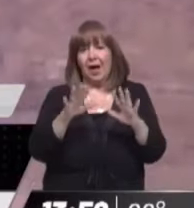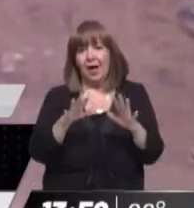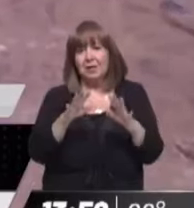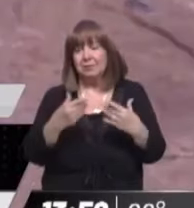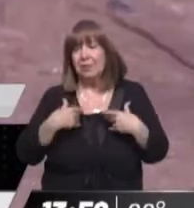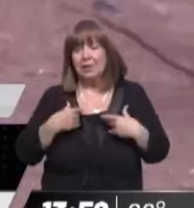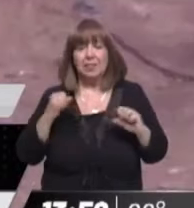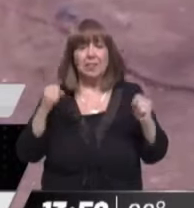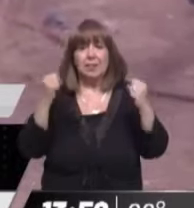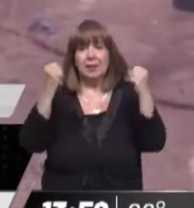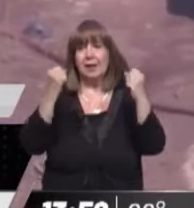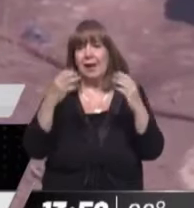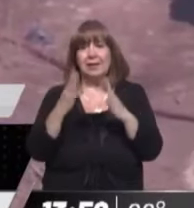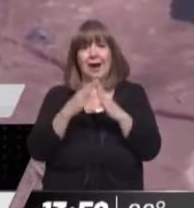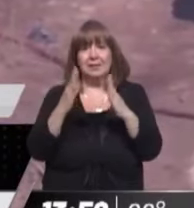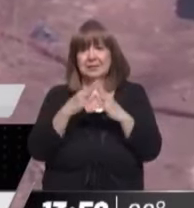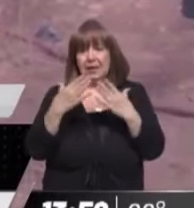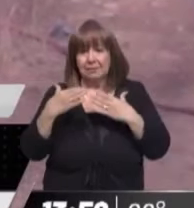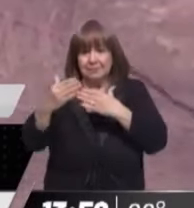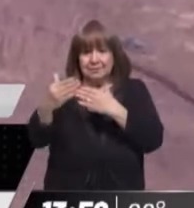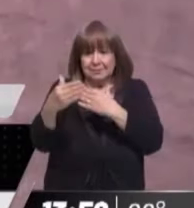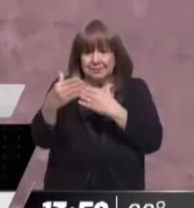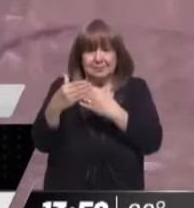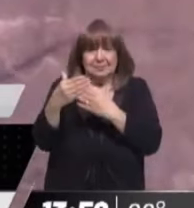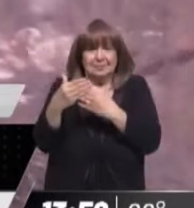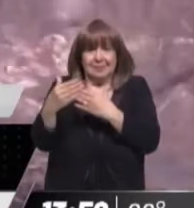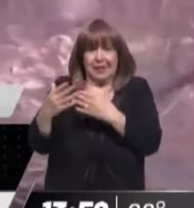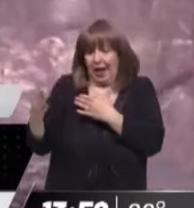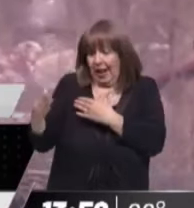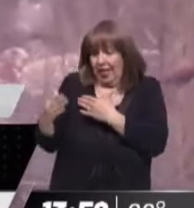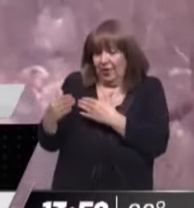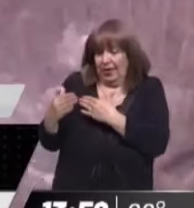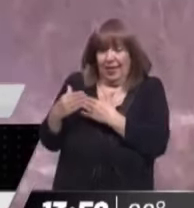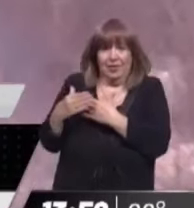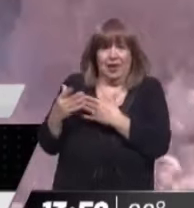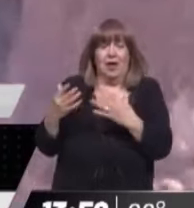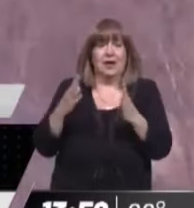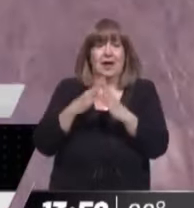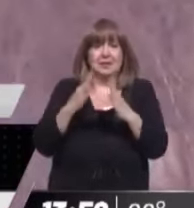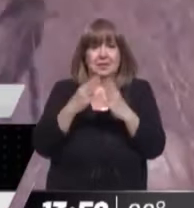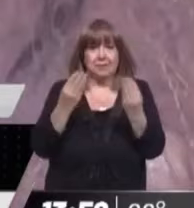que tiene la casa colindante, Marisol, porque tiene las llamas al lado.